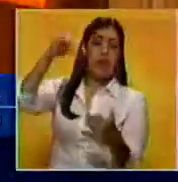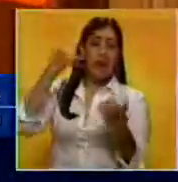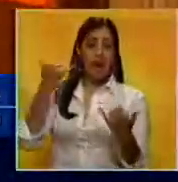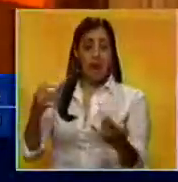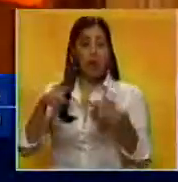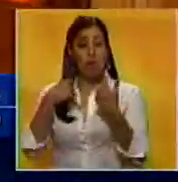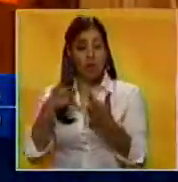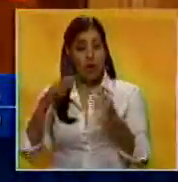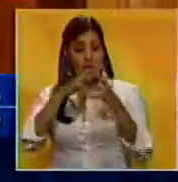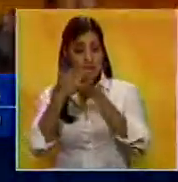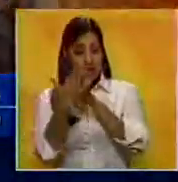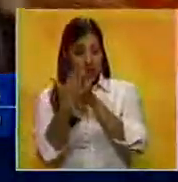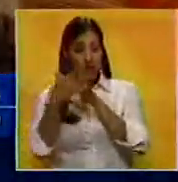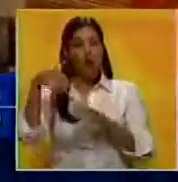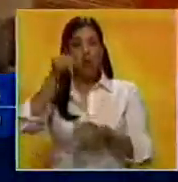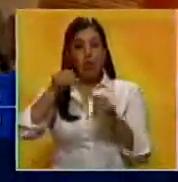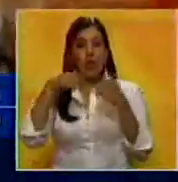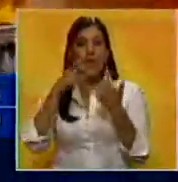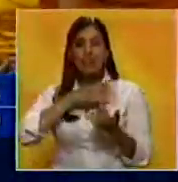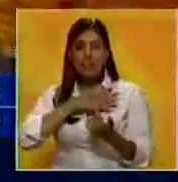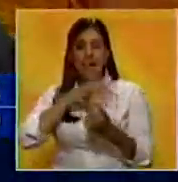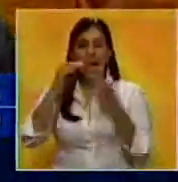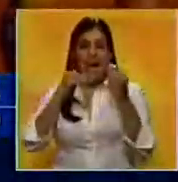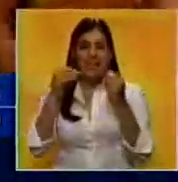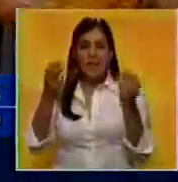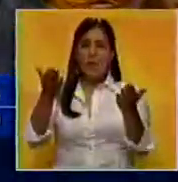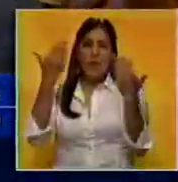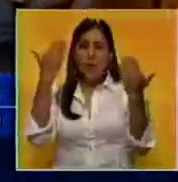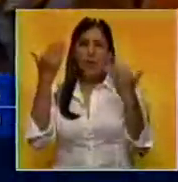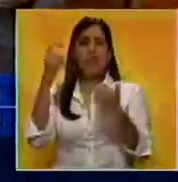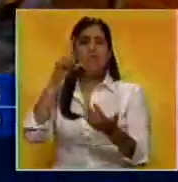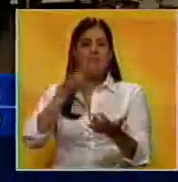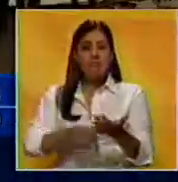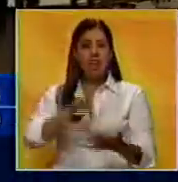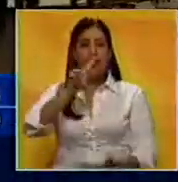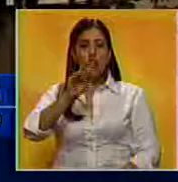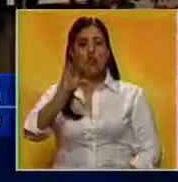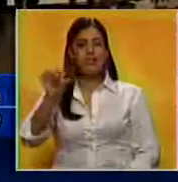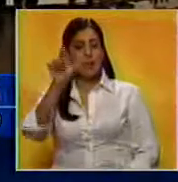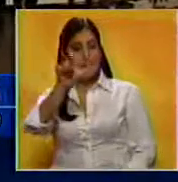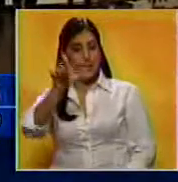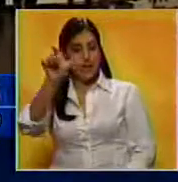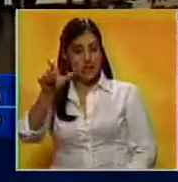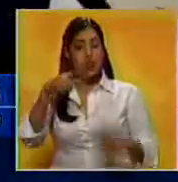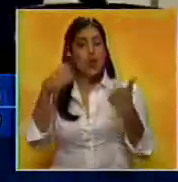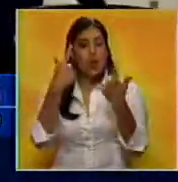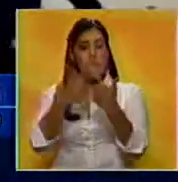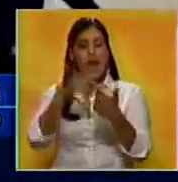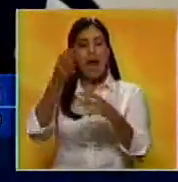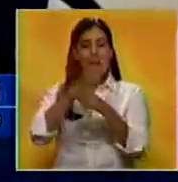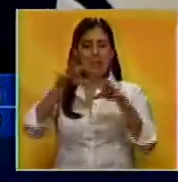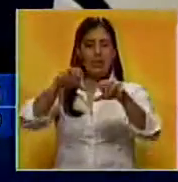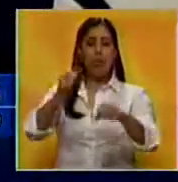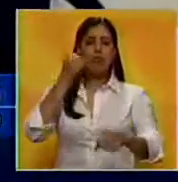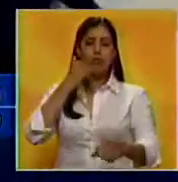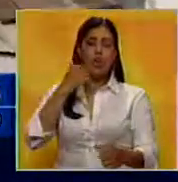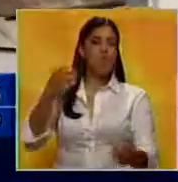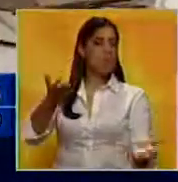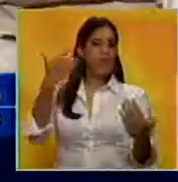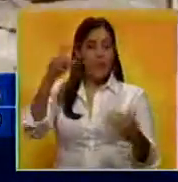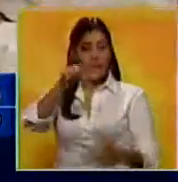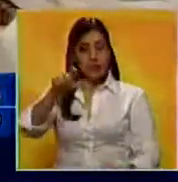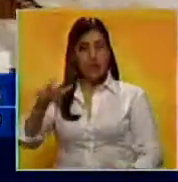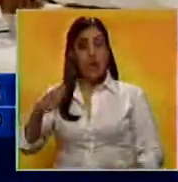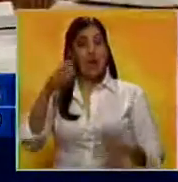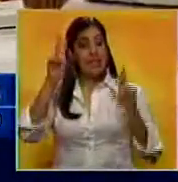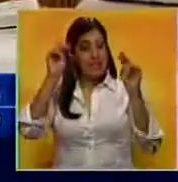se produjo en el barrio Bilbao, donde se llevaba a cabo el desalojo de 1.200 personas en una zona que había sido invadida. Según el